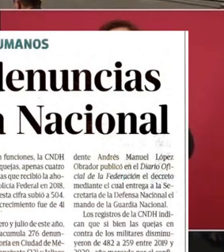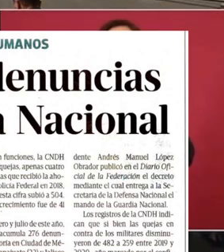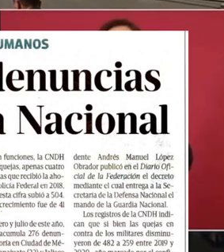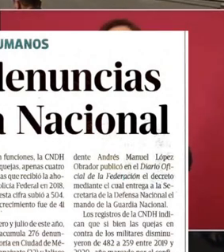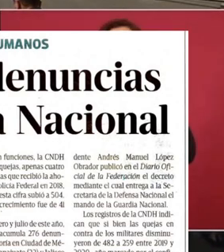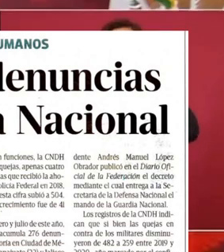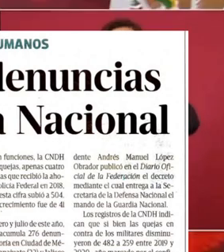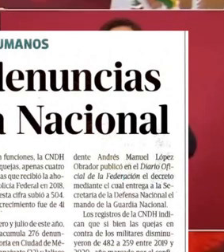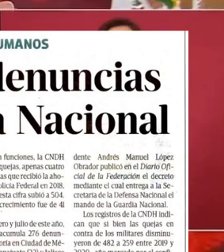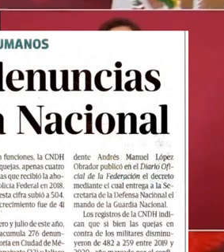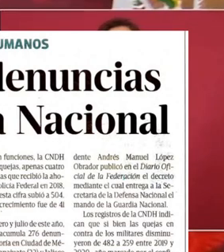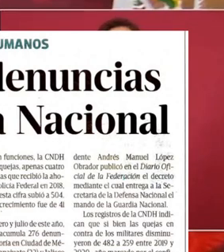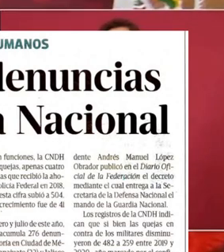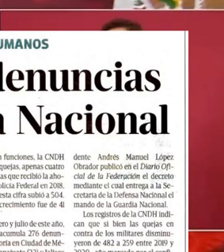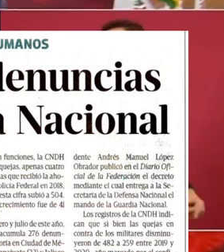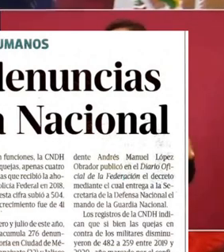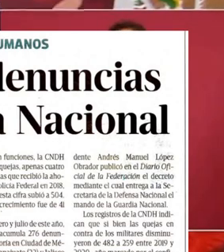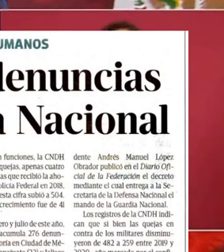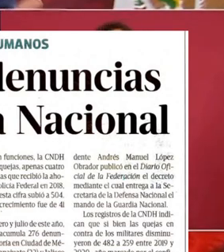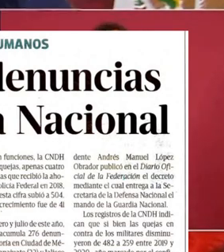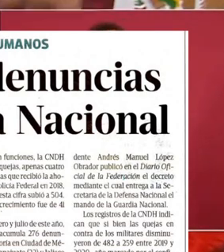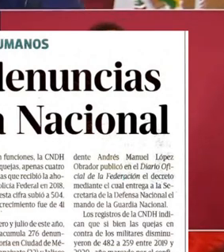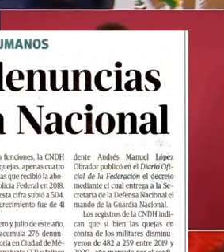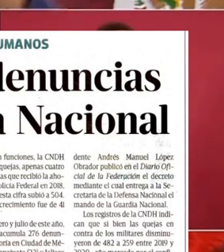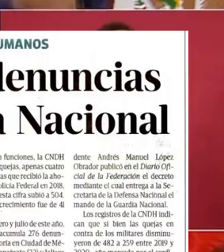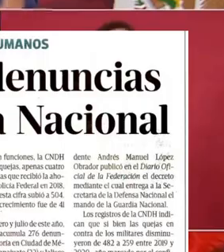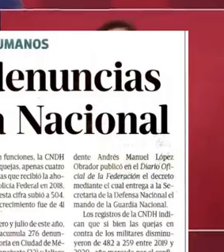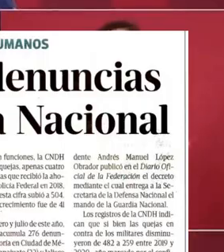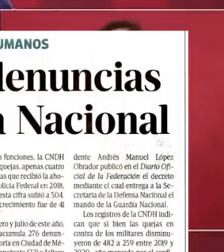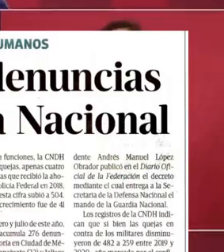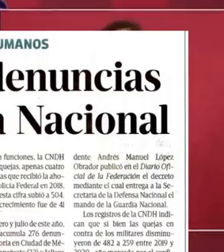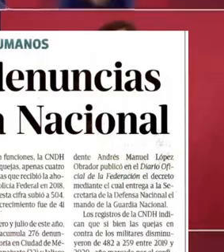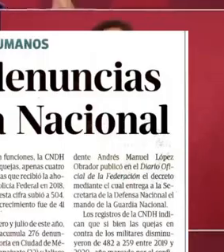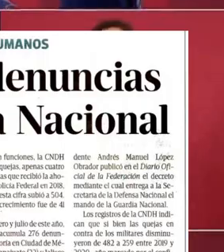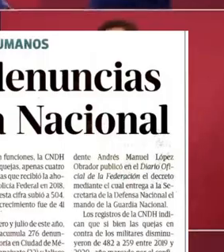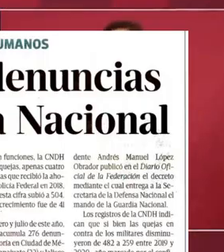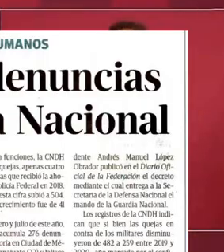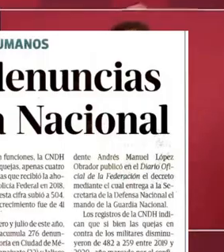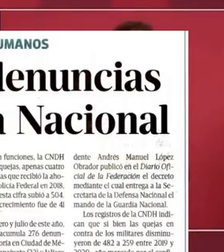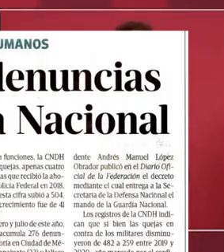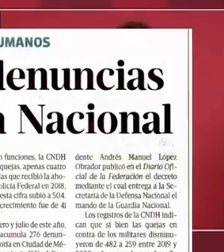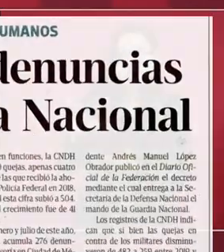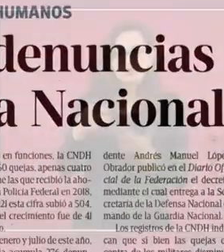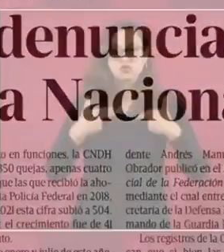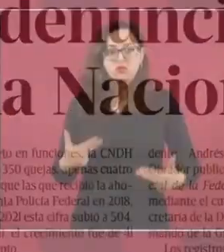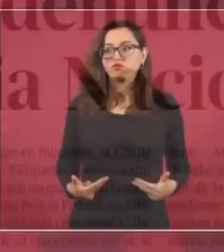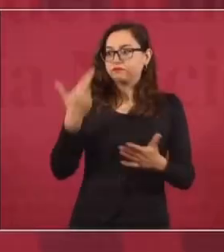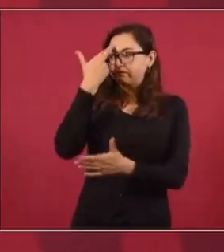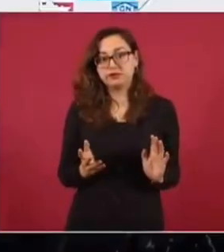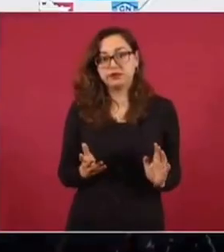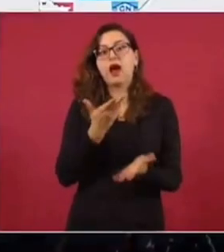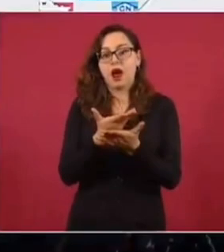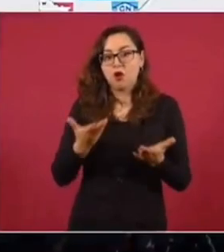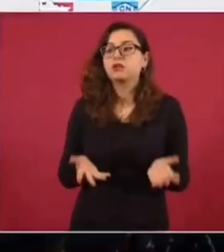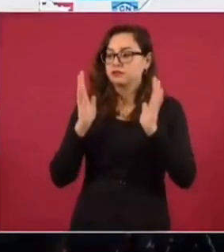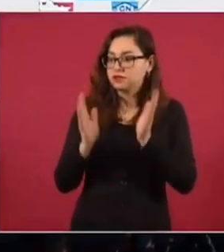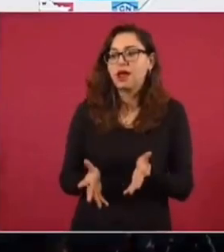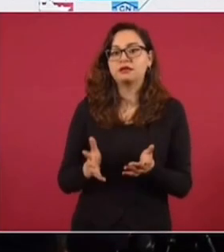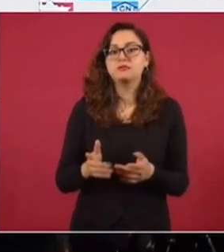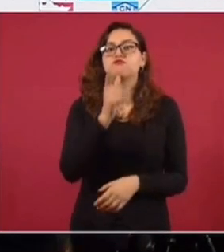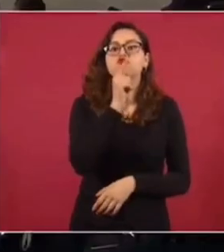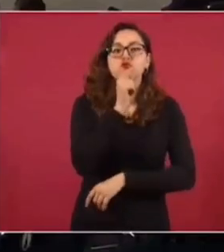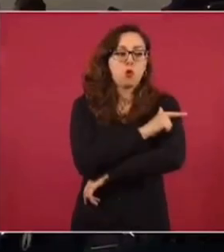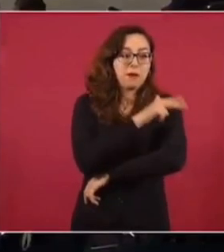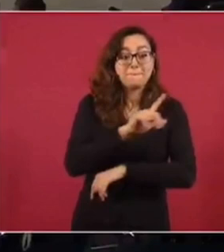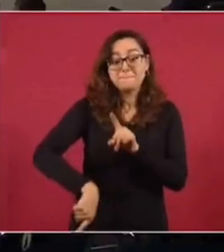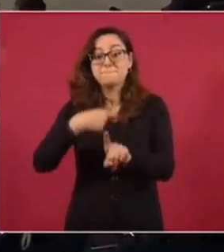hay las quejas ni las recomendaciones por violaciones de derechos humanos que hubieron en los gobiernos anteriores. Entonces, no